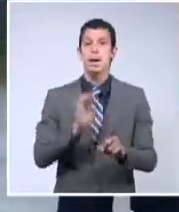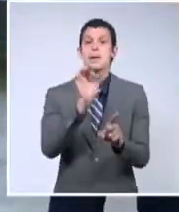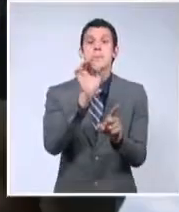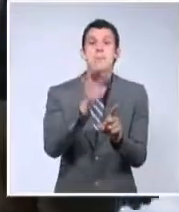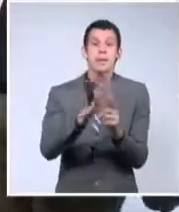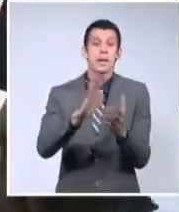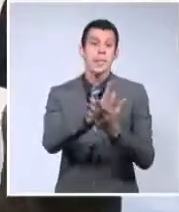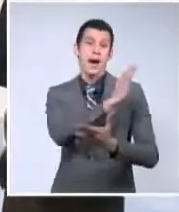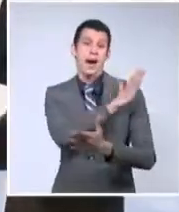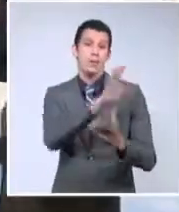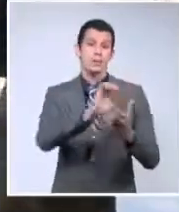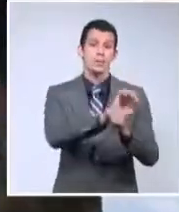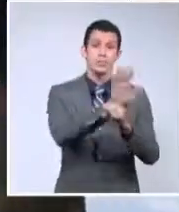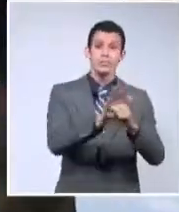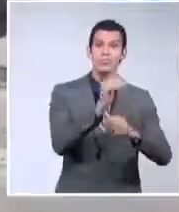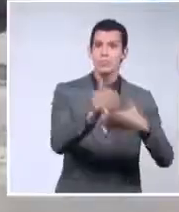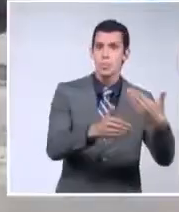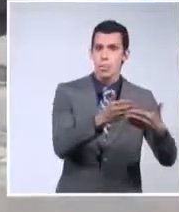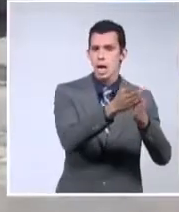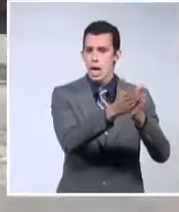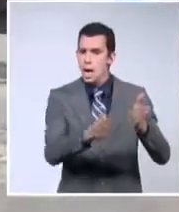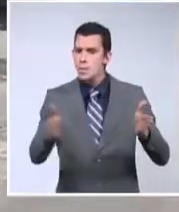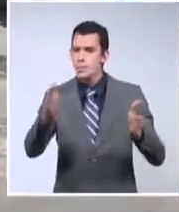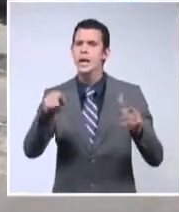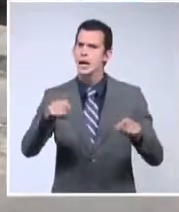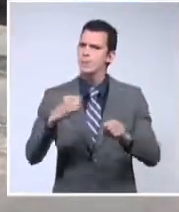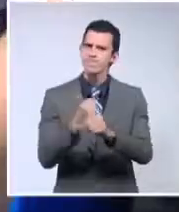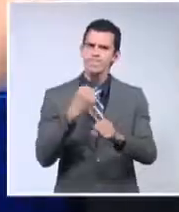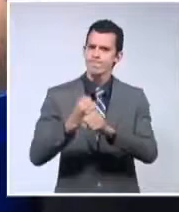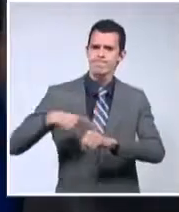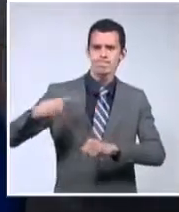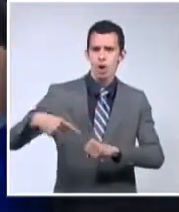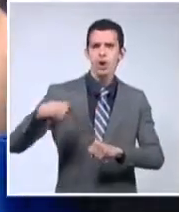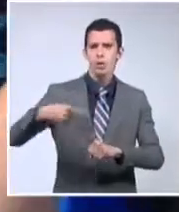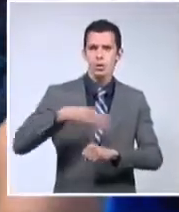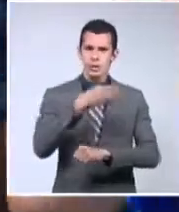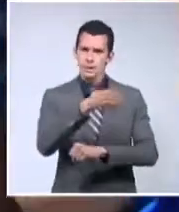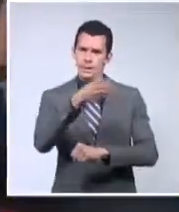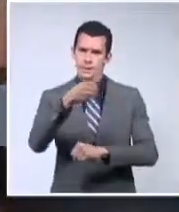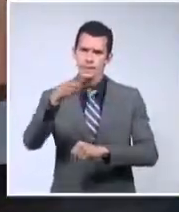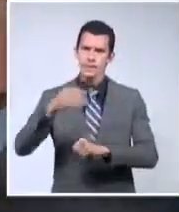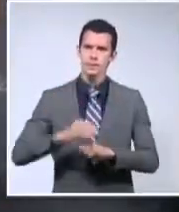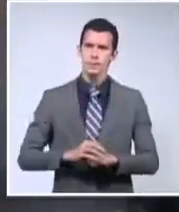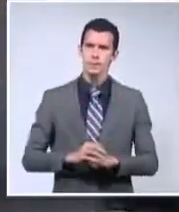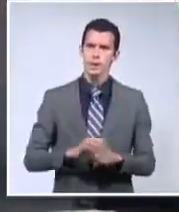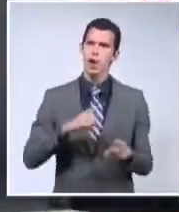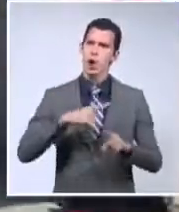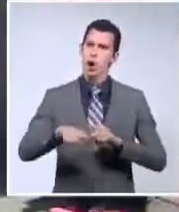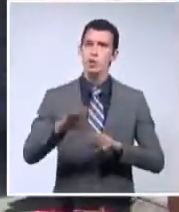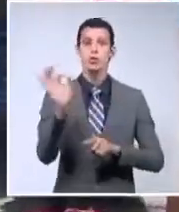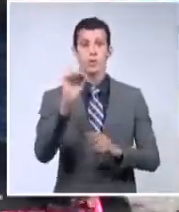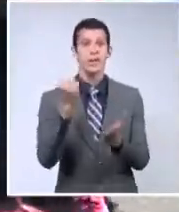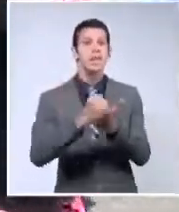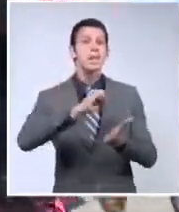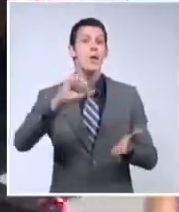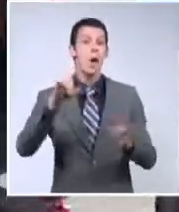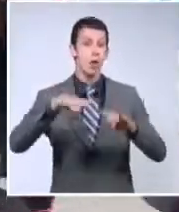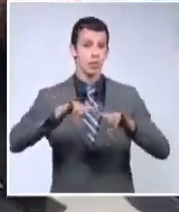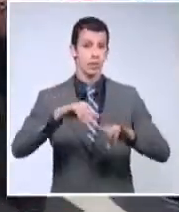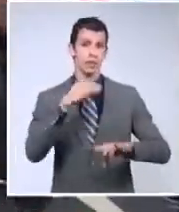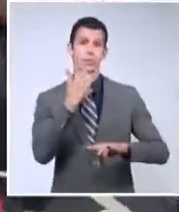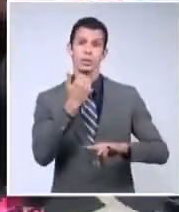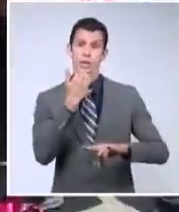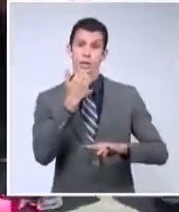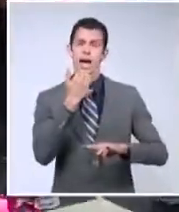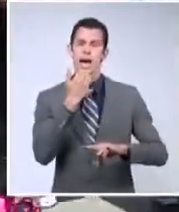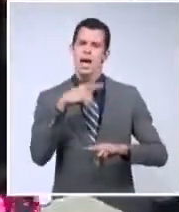los que han sido acompañados de manera ininterrumpida por cadetes de la universidad, renunciando estos últimos incluso a sus